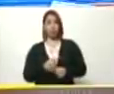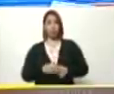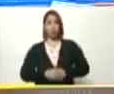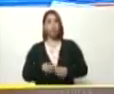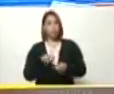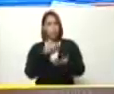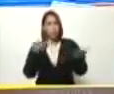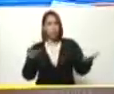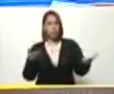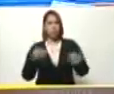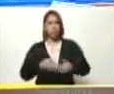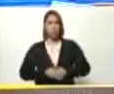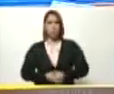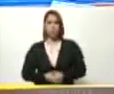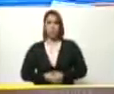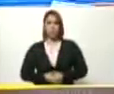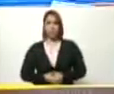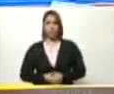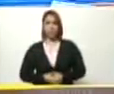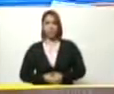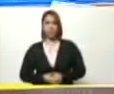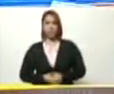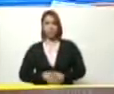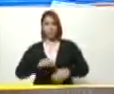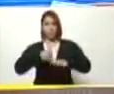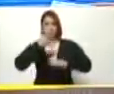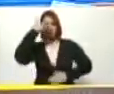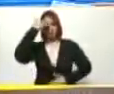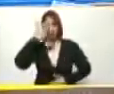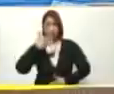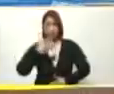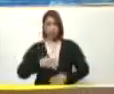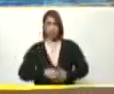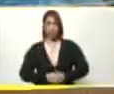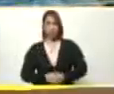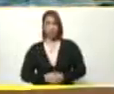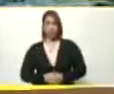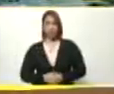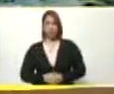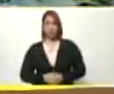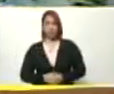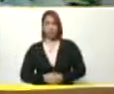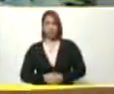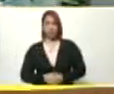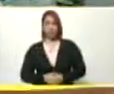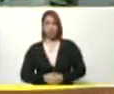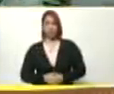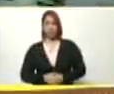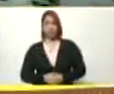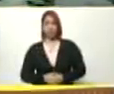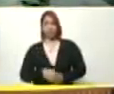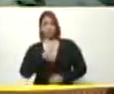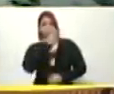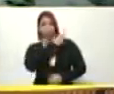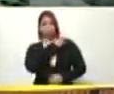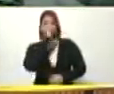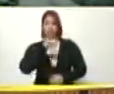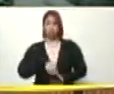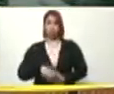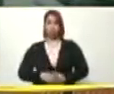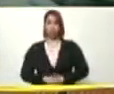ustedes que fueron los mayores, los tenientes coroneles y algunos de ustedes los